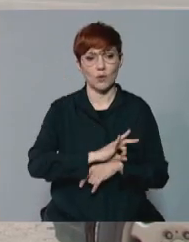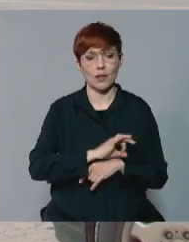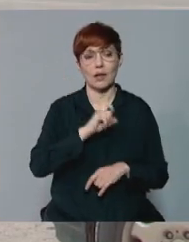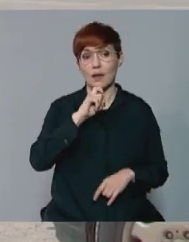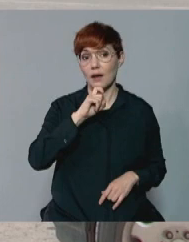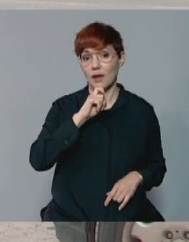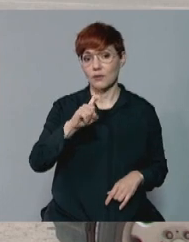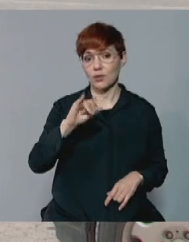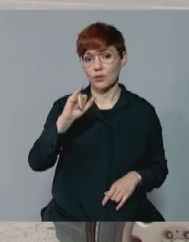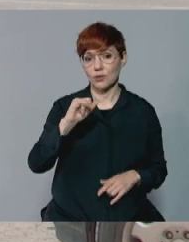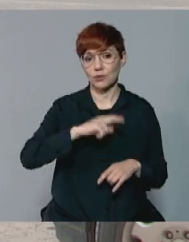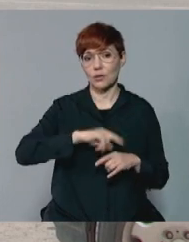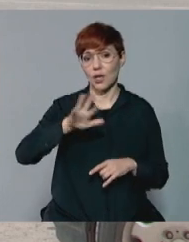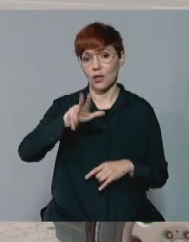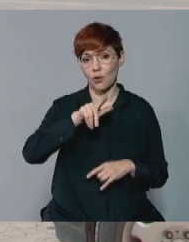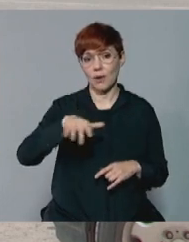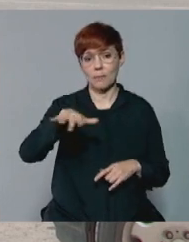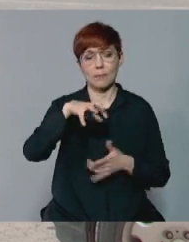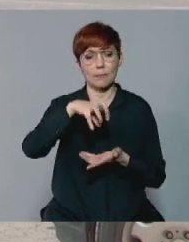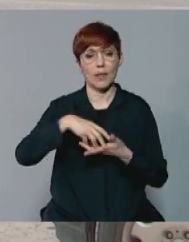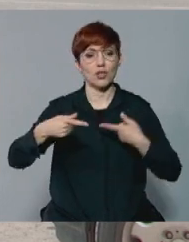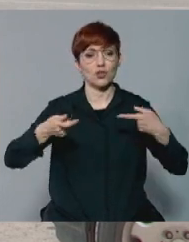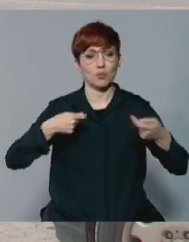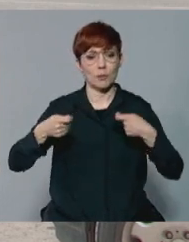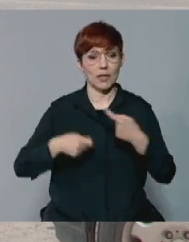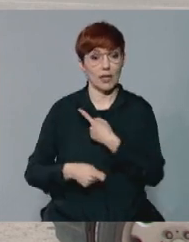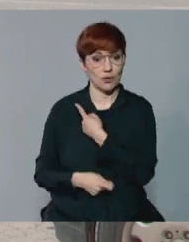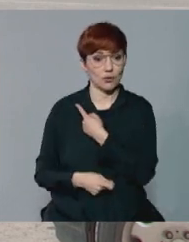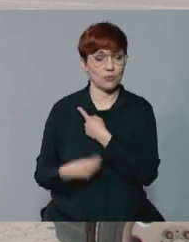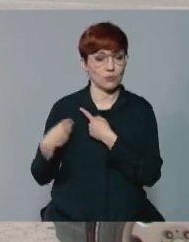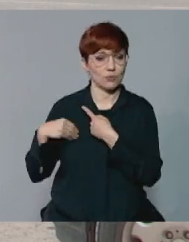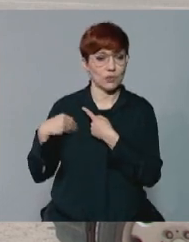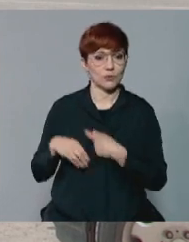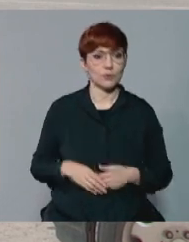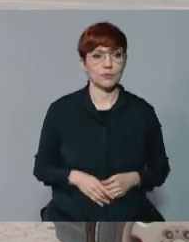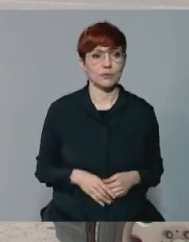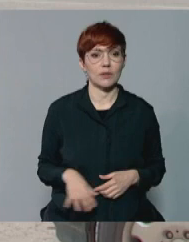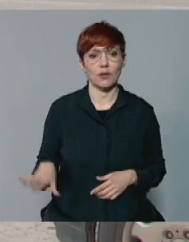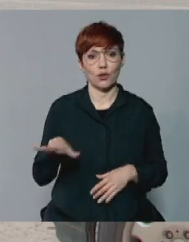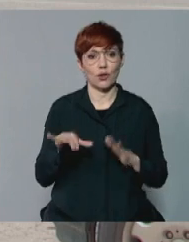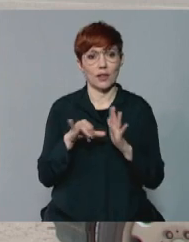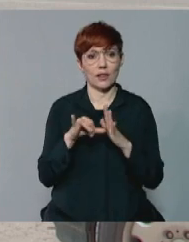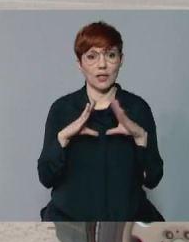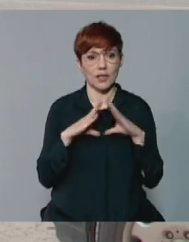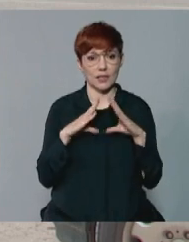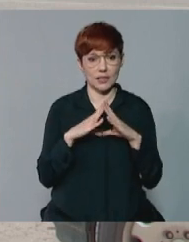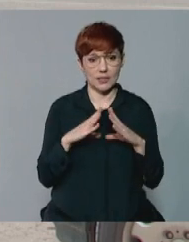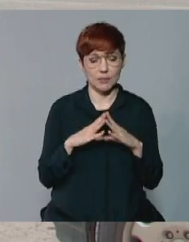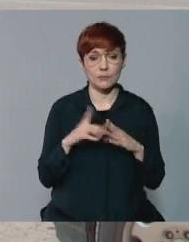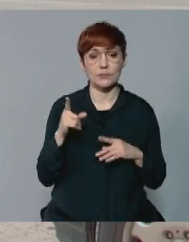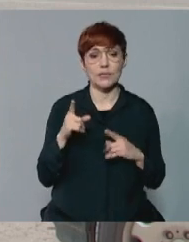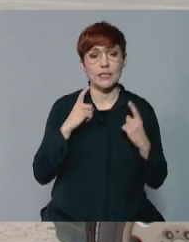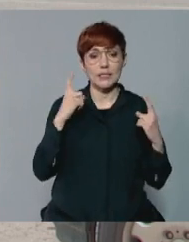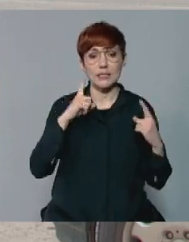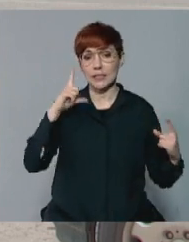aviso de que estaban robando en el supermercado que tenemos justo detrás de nosotros, justo en las inmediaciones de la iglesia. Trataron de